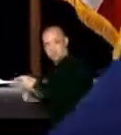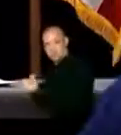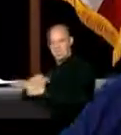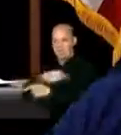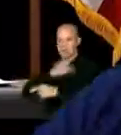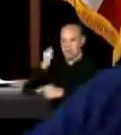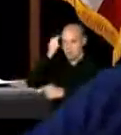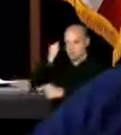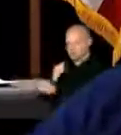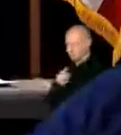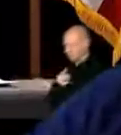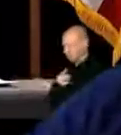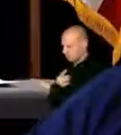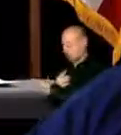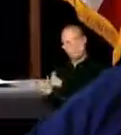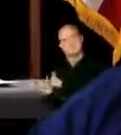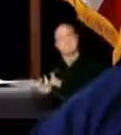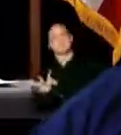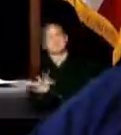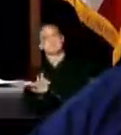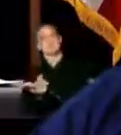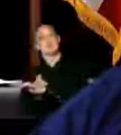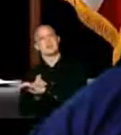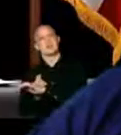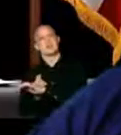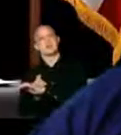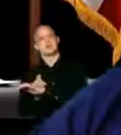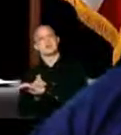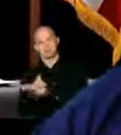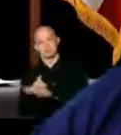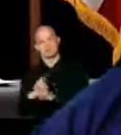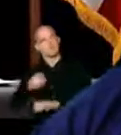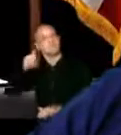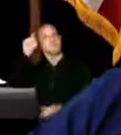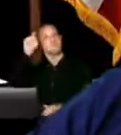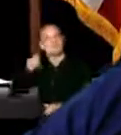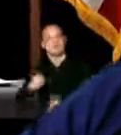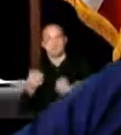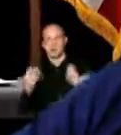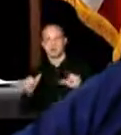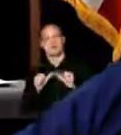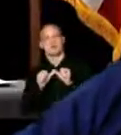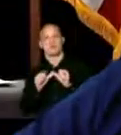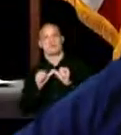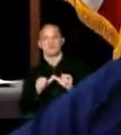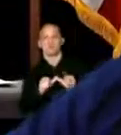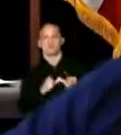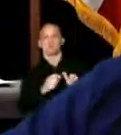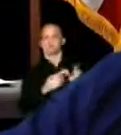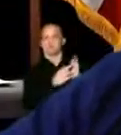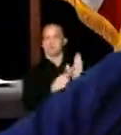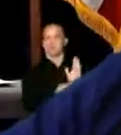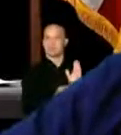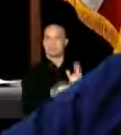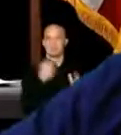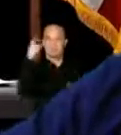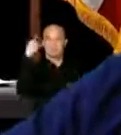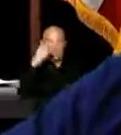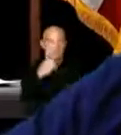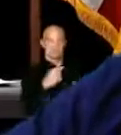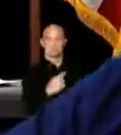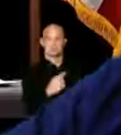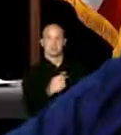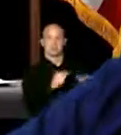a 5 de la mañana. Ahí está el toque de queda de 10 de la noche a 5 de la